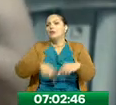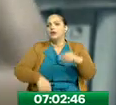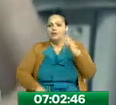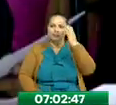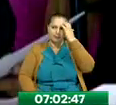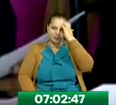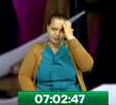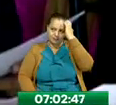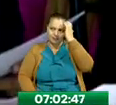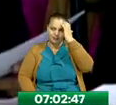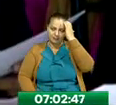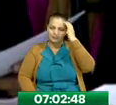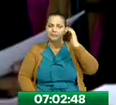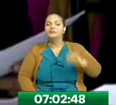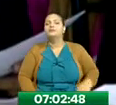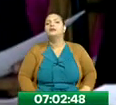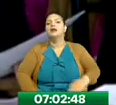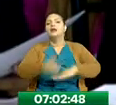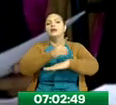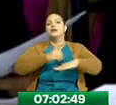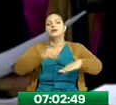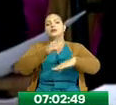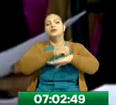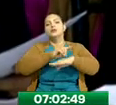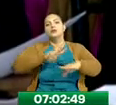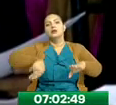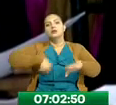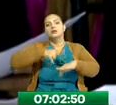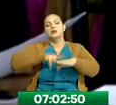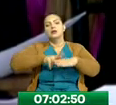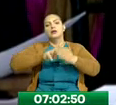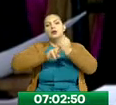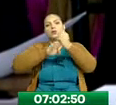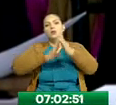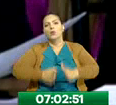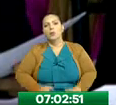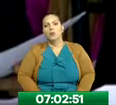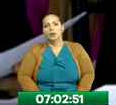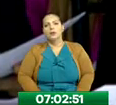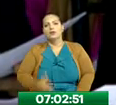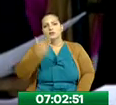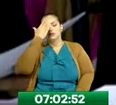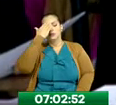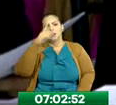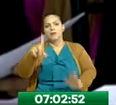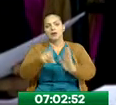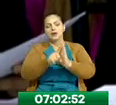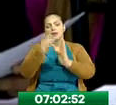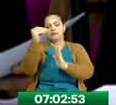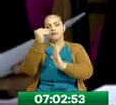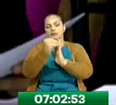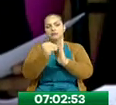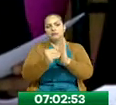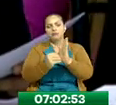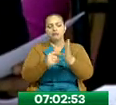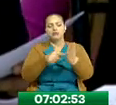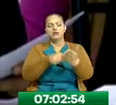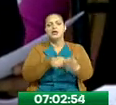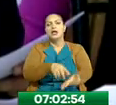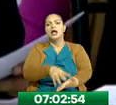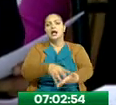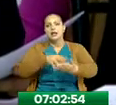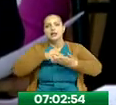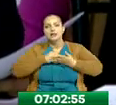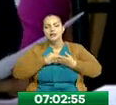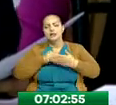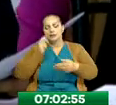penales. La Dirección Nacional de Talento Humano, en cumplimiento a la normativa, verificó el cumplimiento de